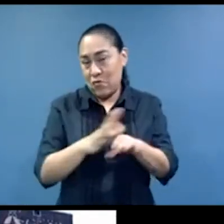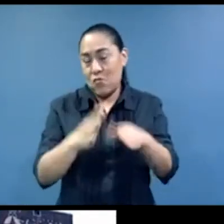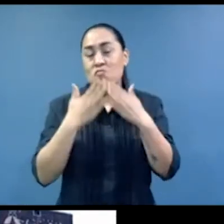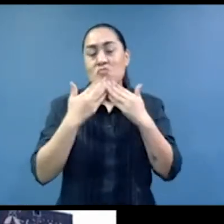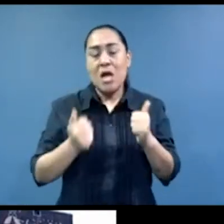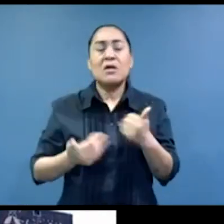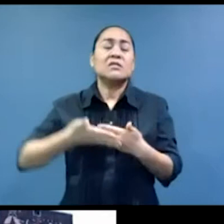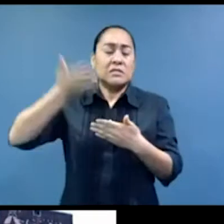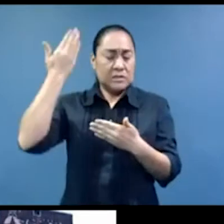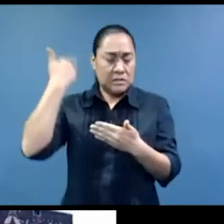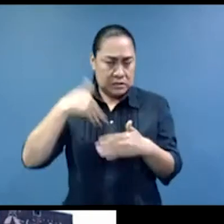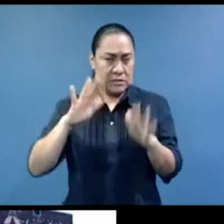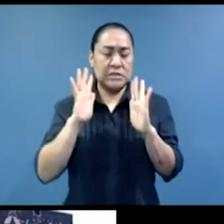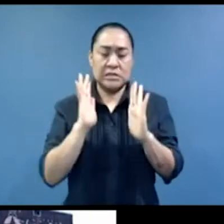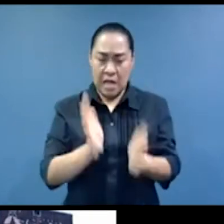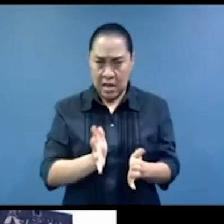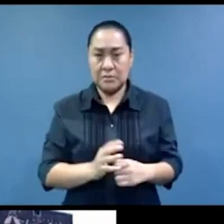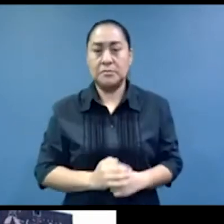bueno, pues